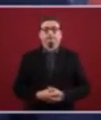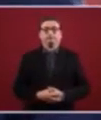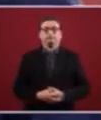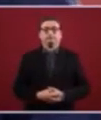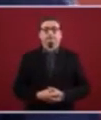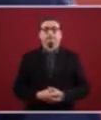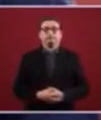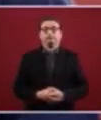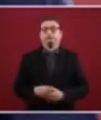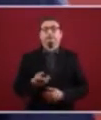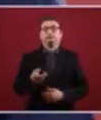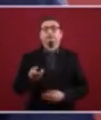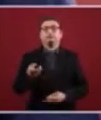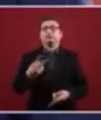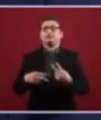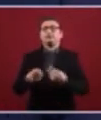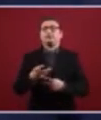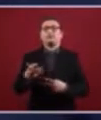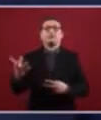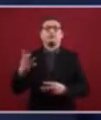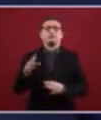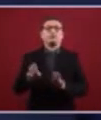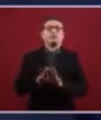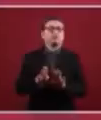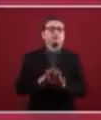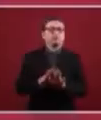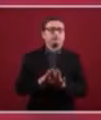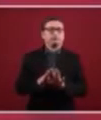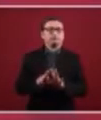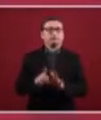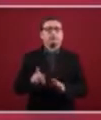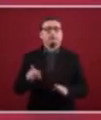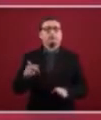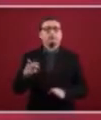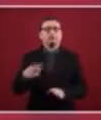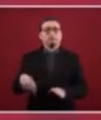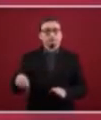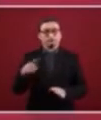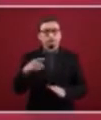los que vienen en calidad de